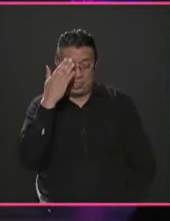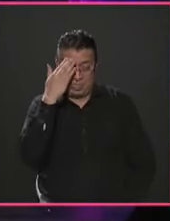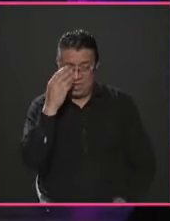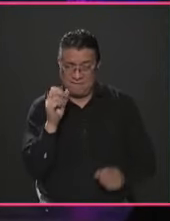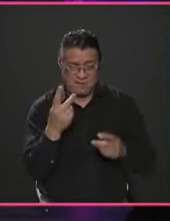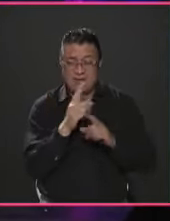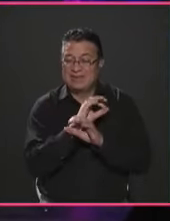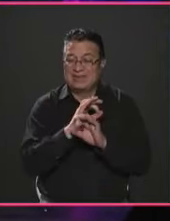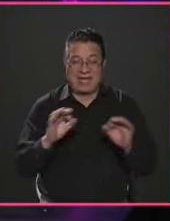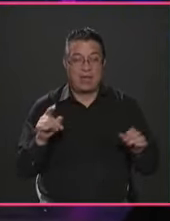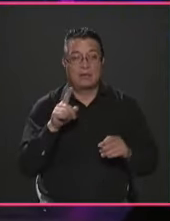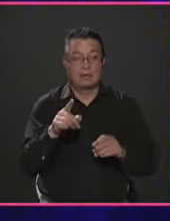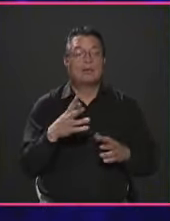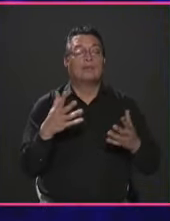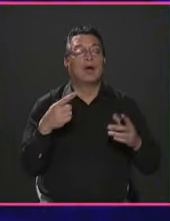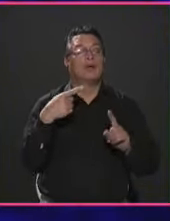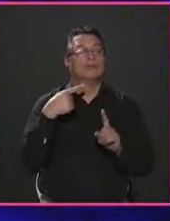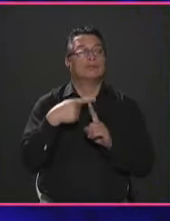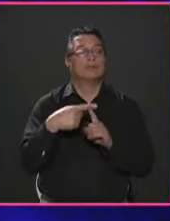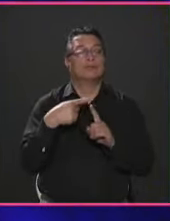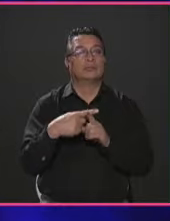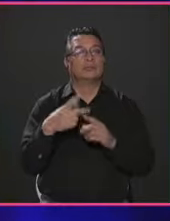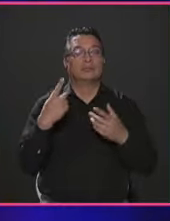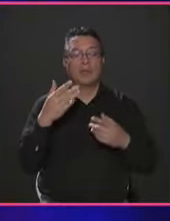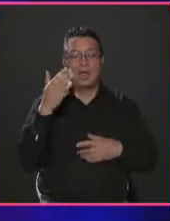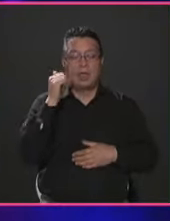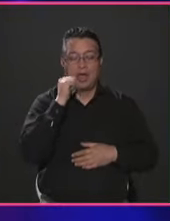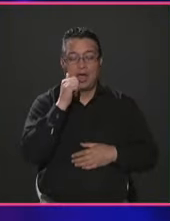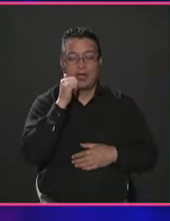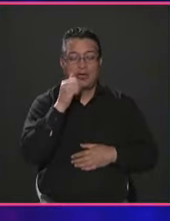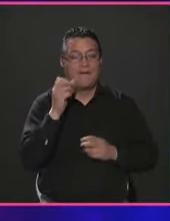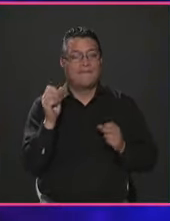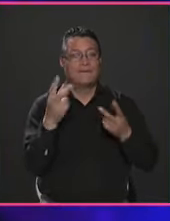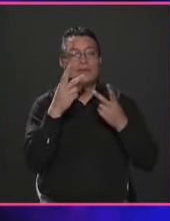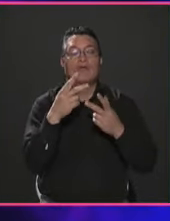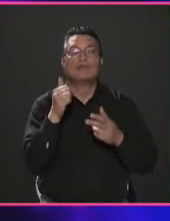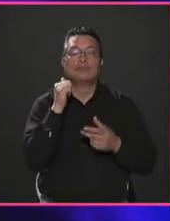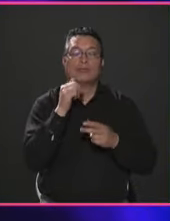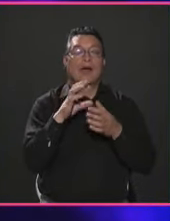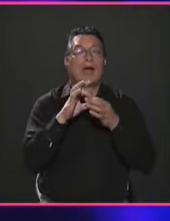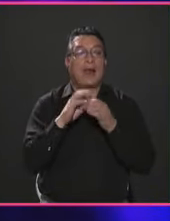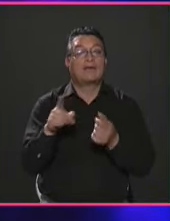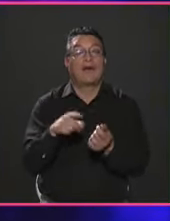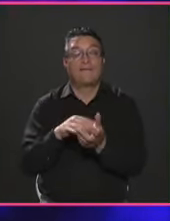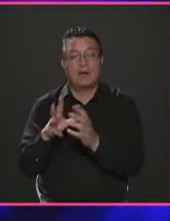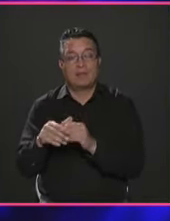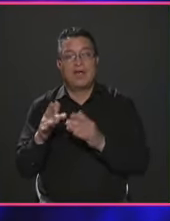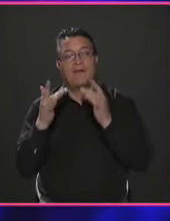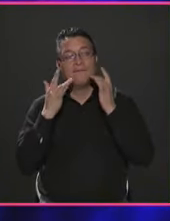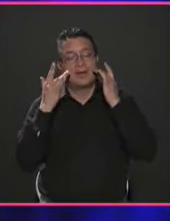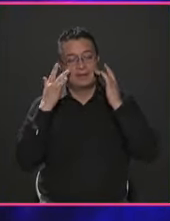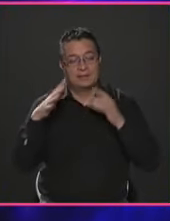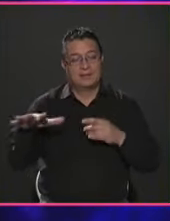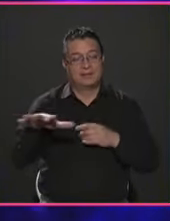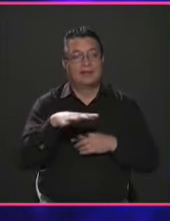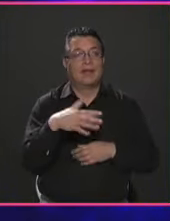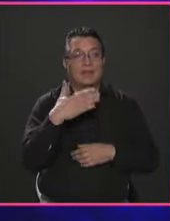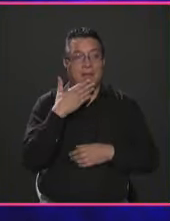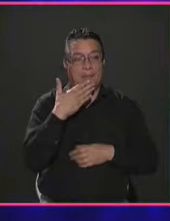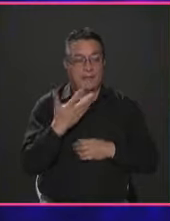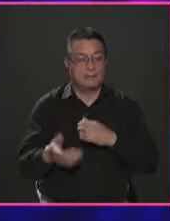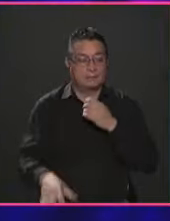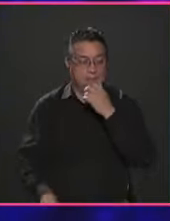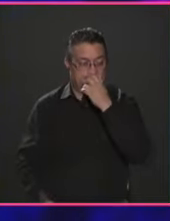vida Pero ellos estaban apreciando todo cada día nuevo que podían vivir y sus familias también estaban felices por